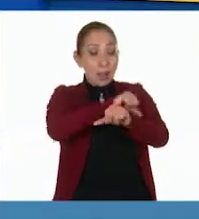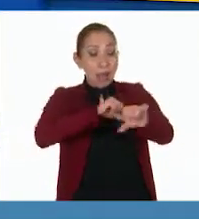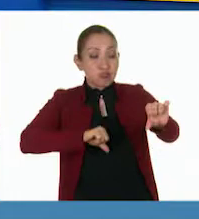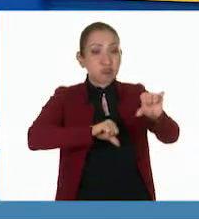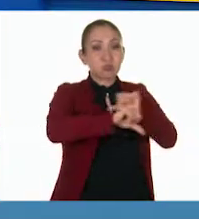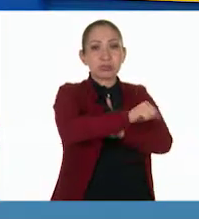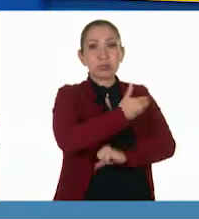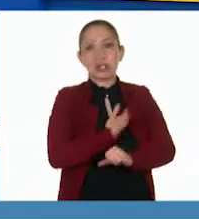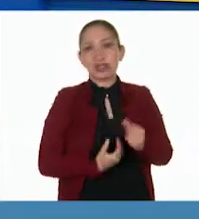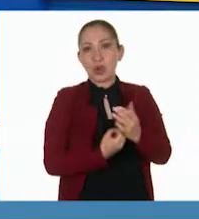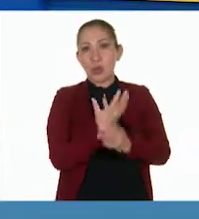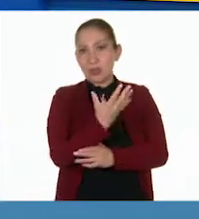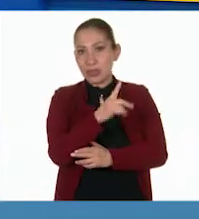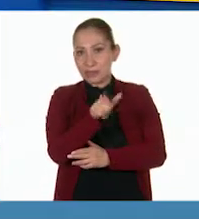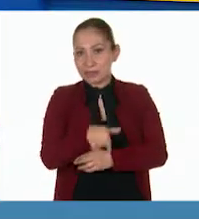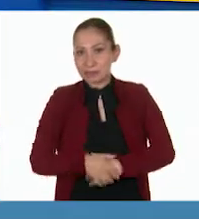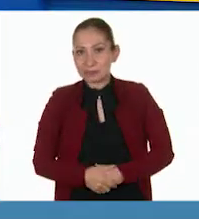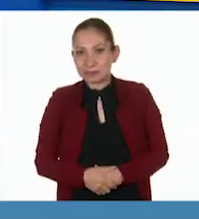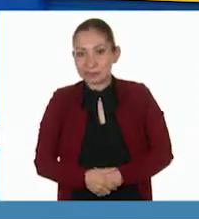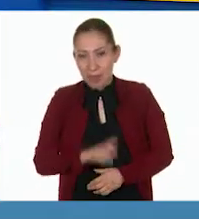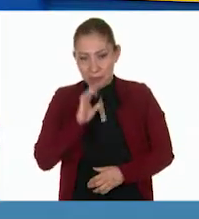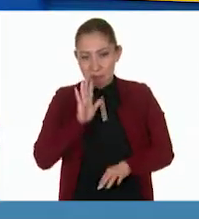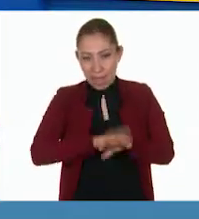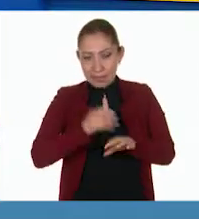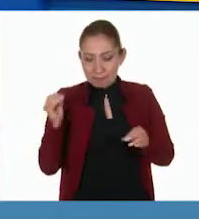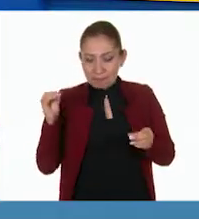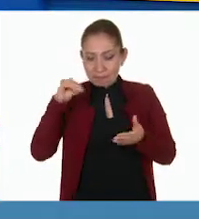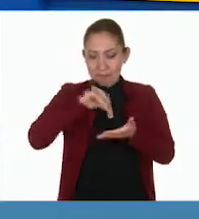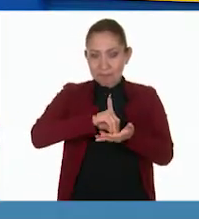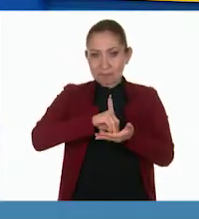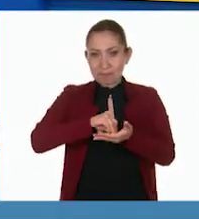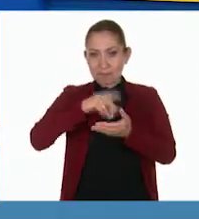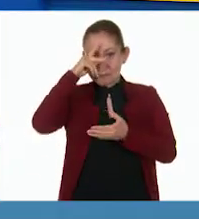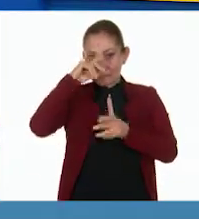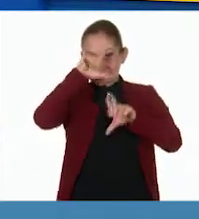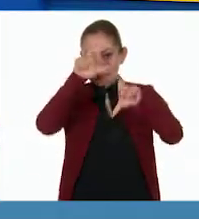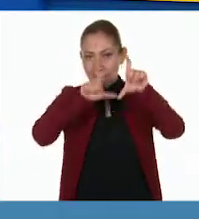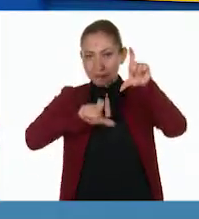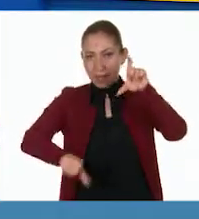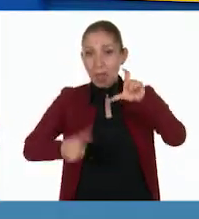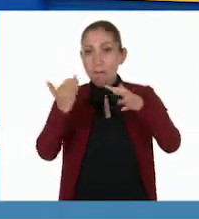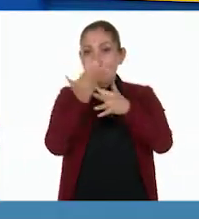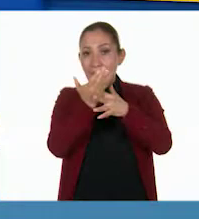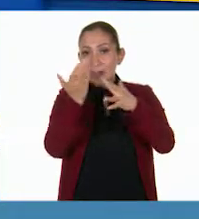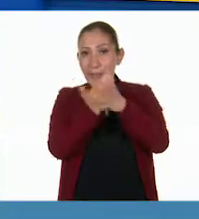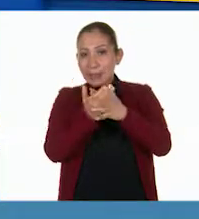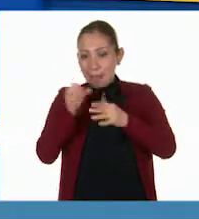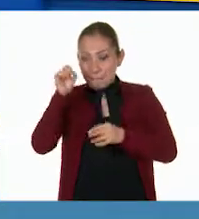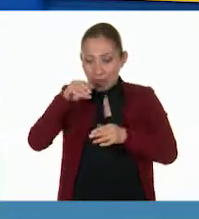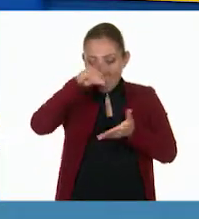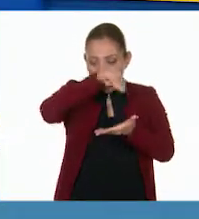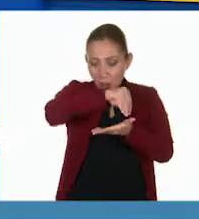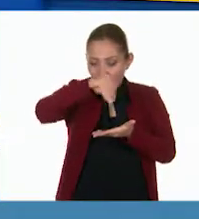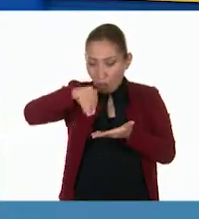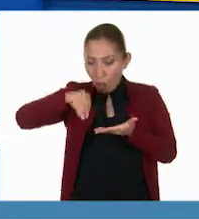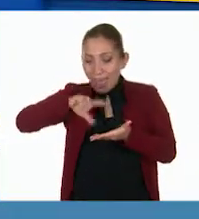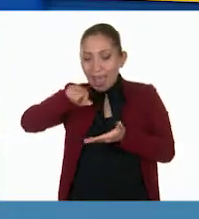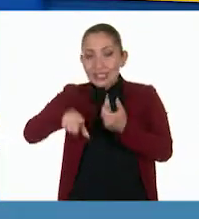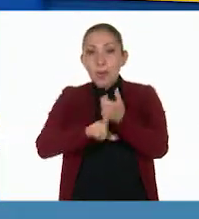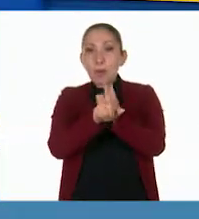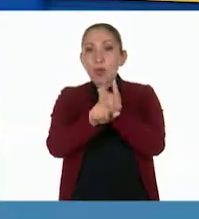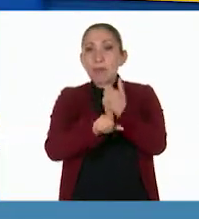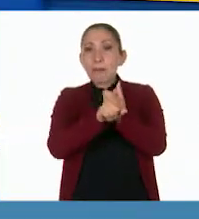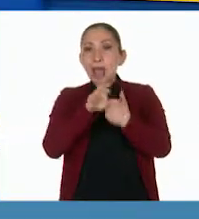silla presidencial. ¿Me ayudas a armar un poquito más nuestro rompecabezas? Estas piezas que va a poner Jenny representan el conflicto